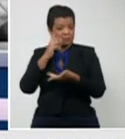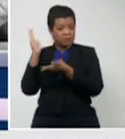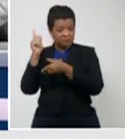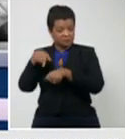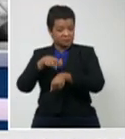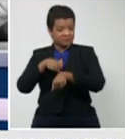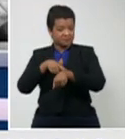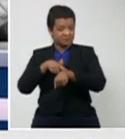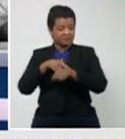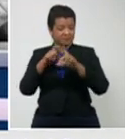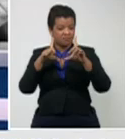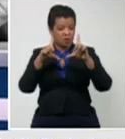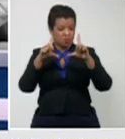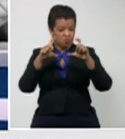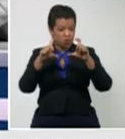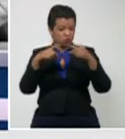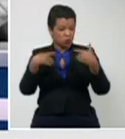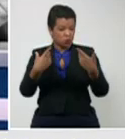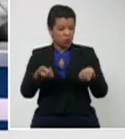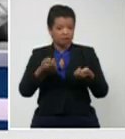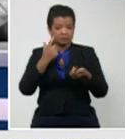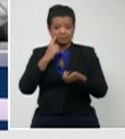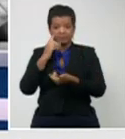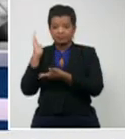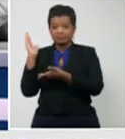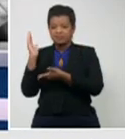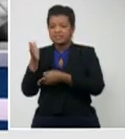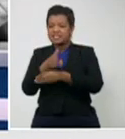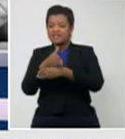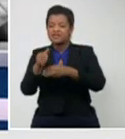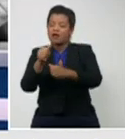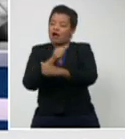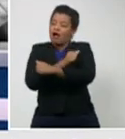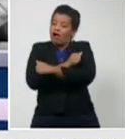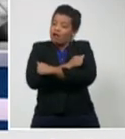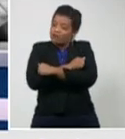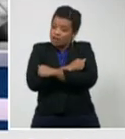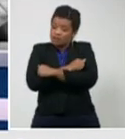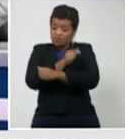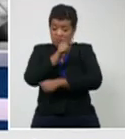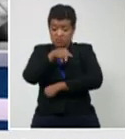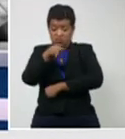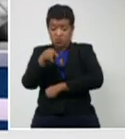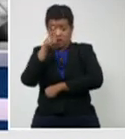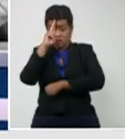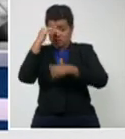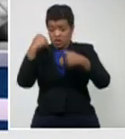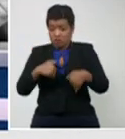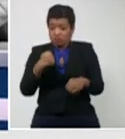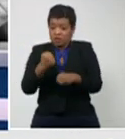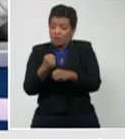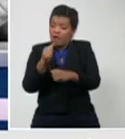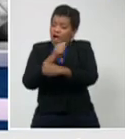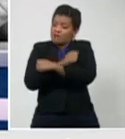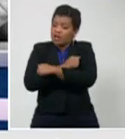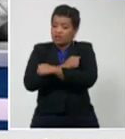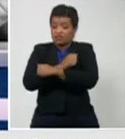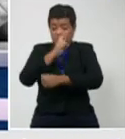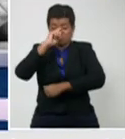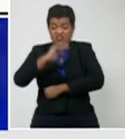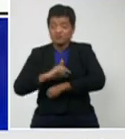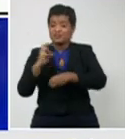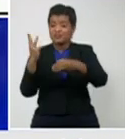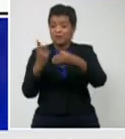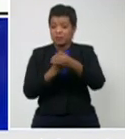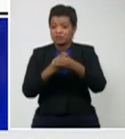momentos la imagen que habla de un abrazo de un personal sanitario a un niño discapacitado. Si es